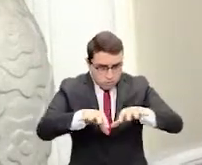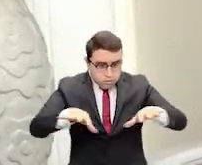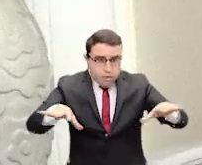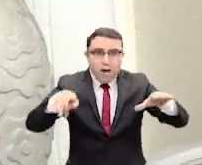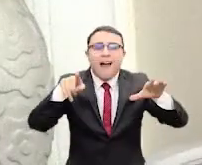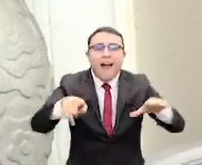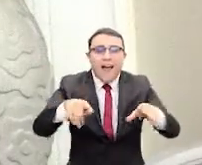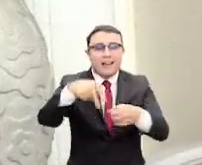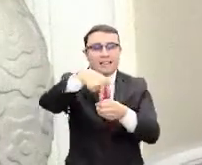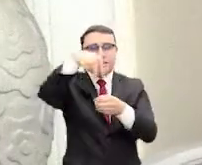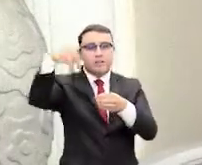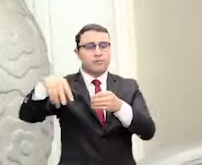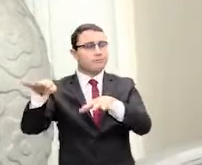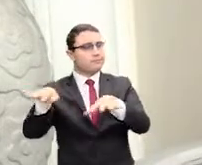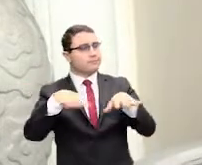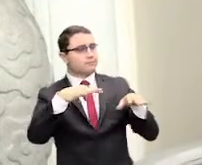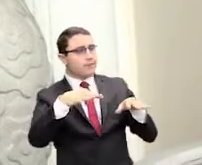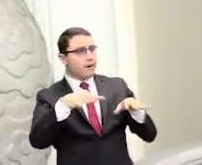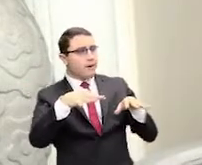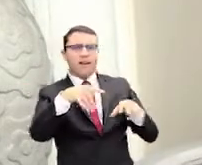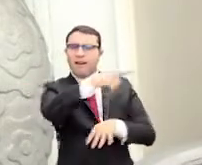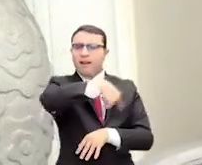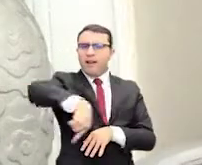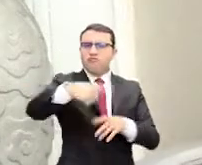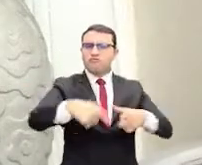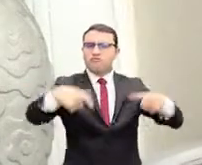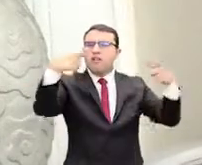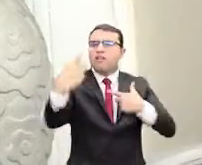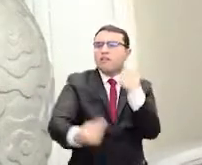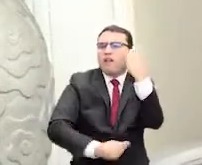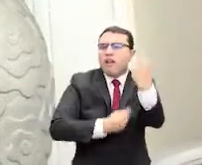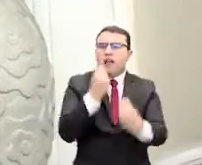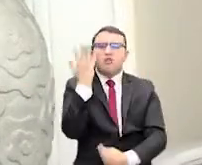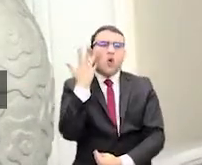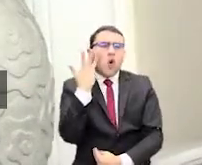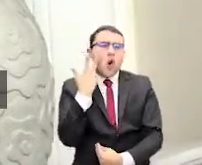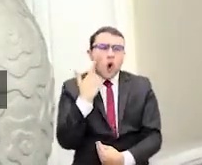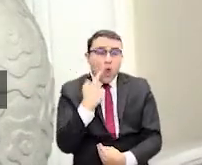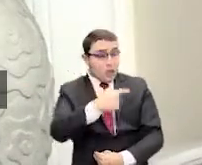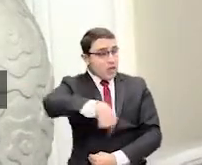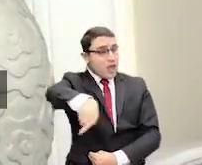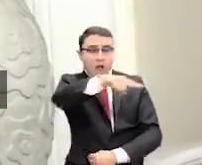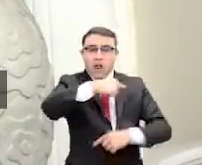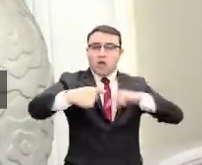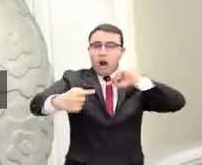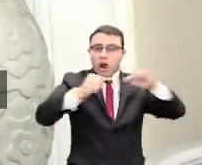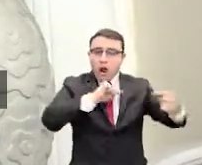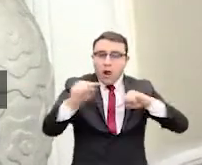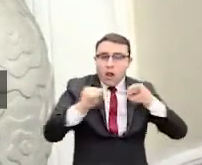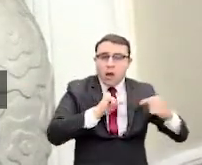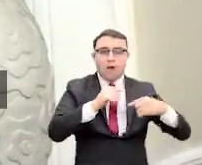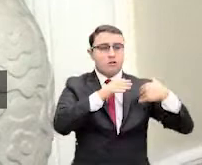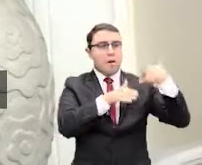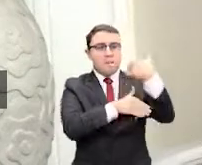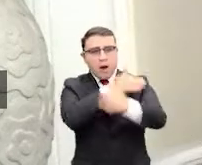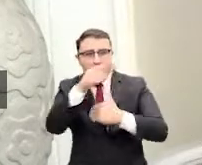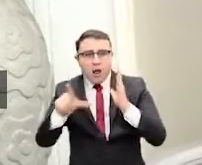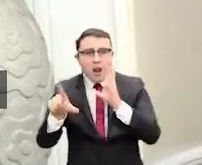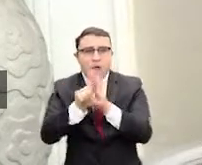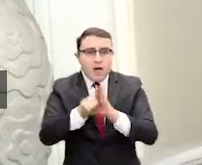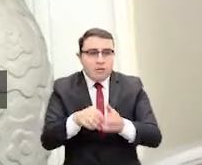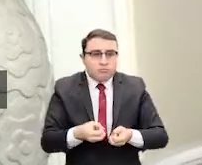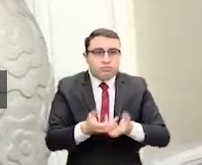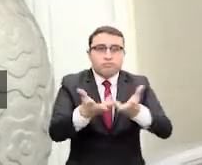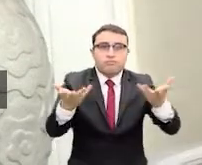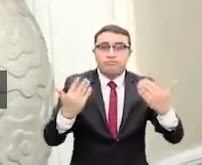que le permite conocer al ciudadano el quehacer diario de esa corporación la discusión el trámite de cada ley